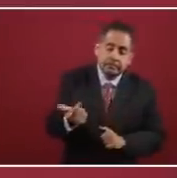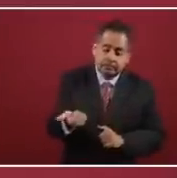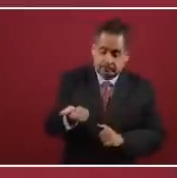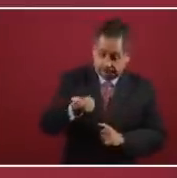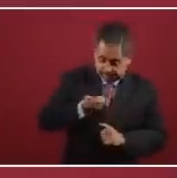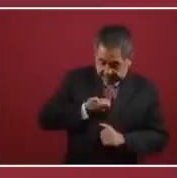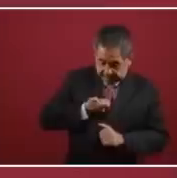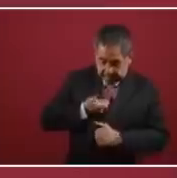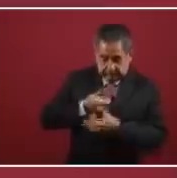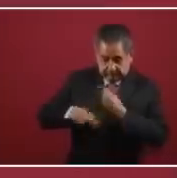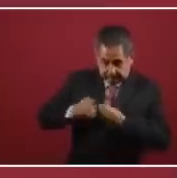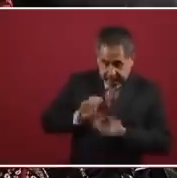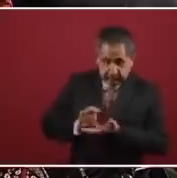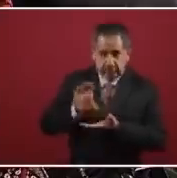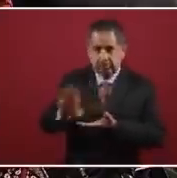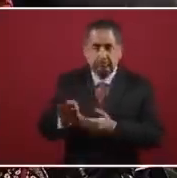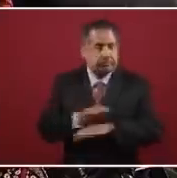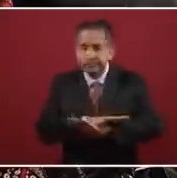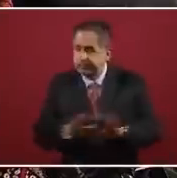de entrada.